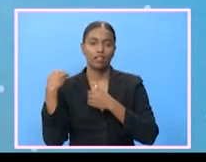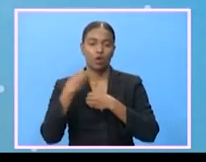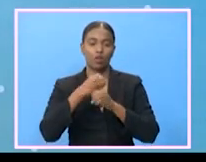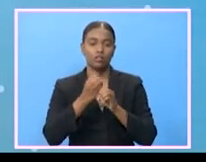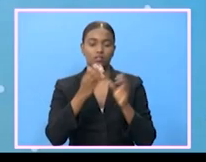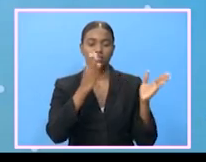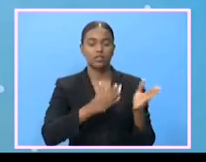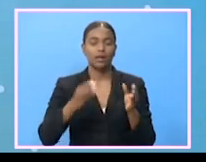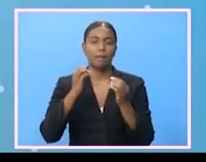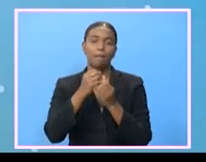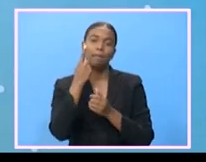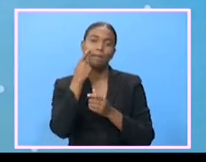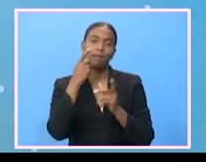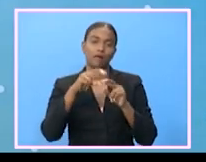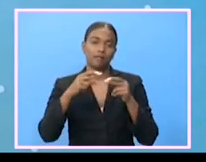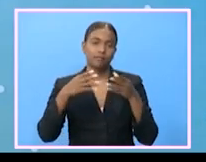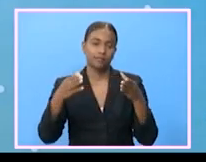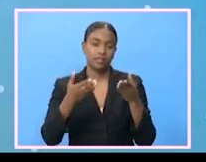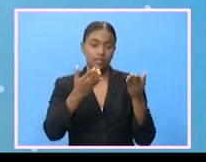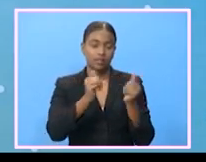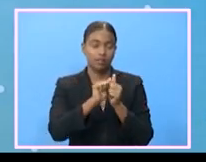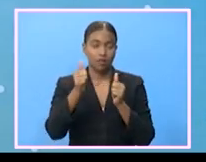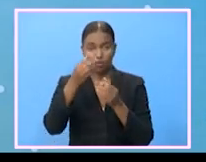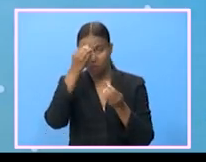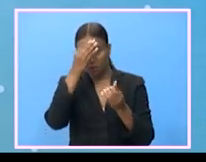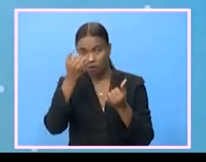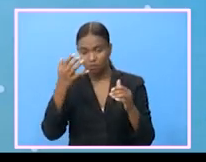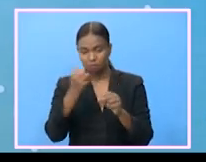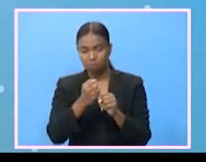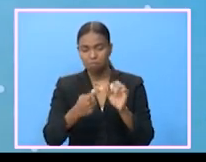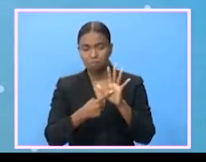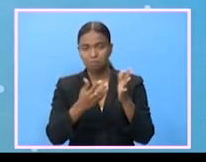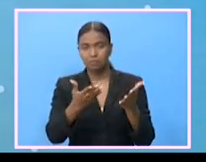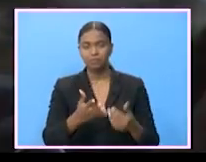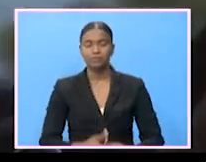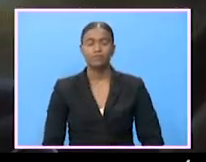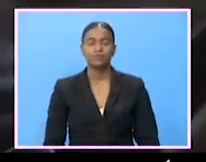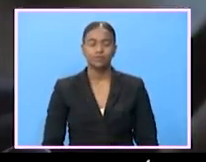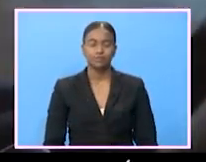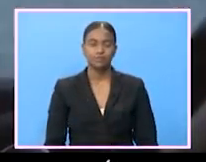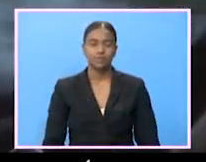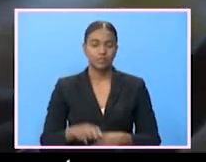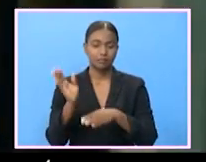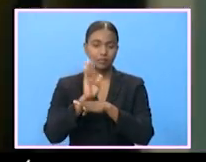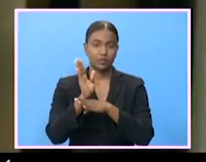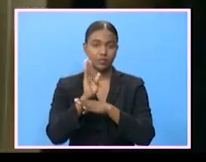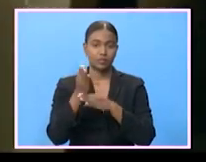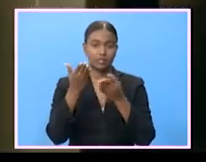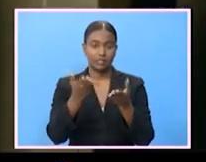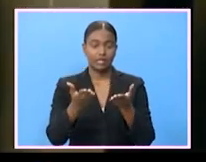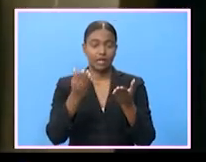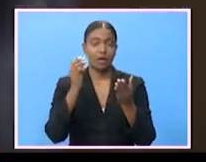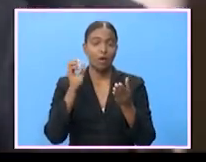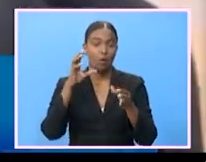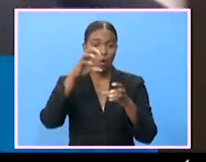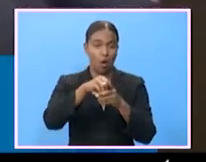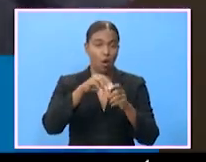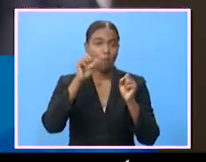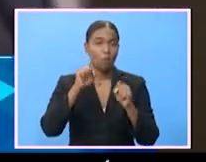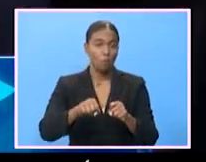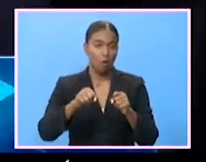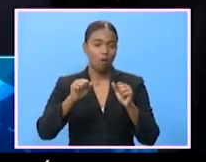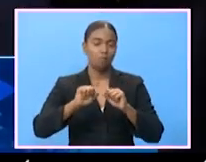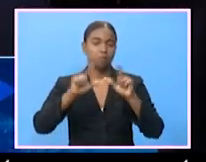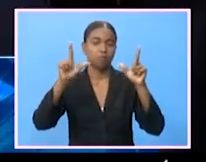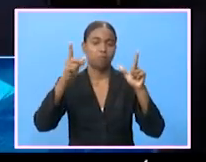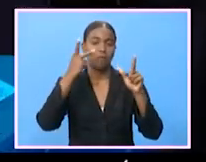más reciente reunión. Esas y otras informaciones en el mundo del entretenimiento. Las películas que califican pueden estrenarse